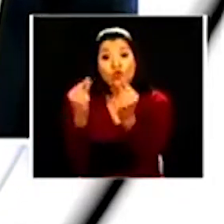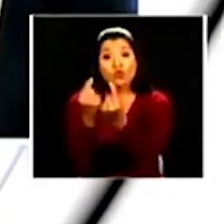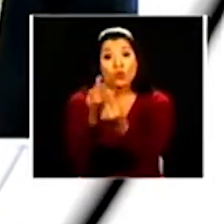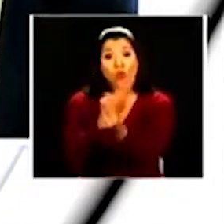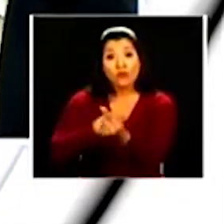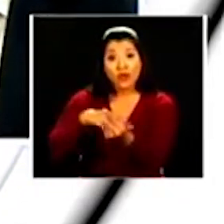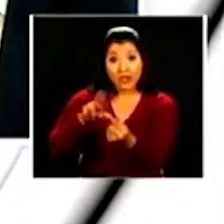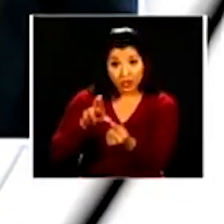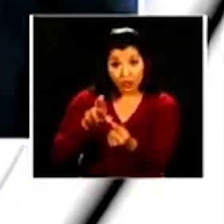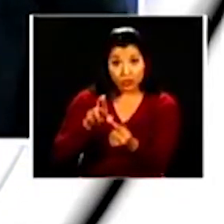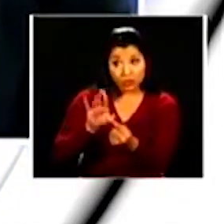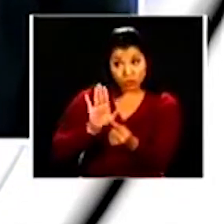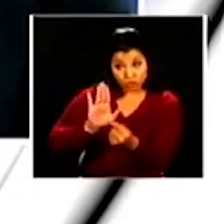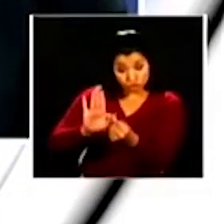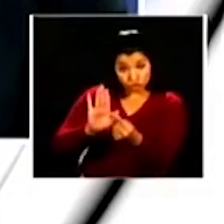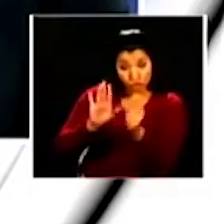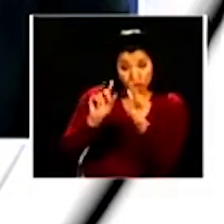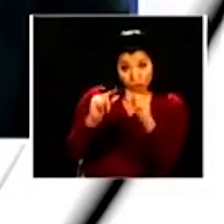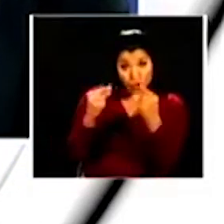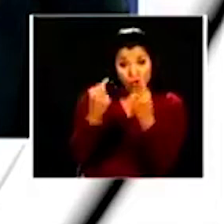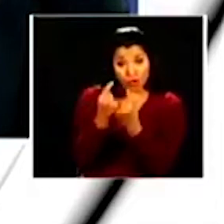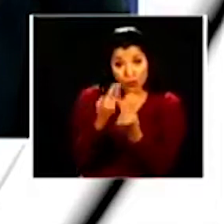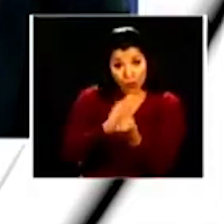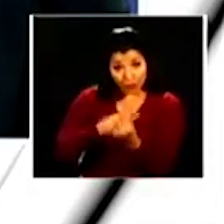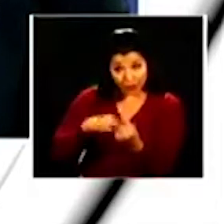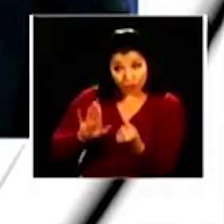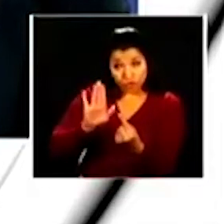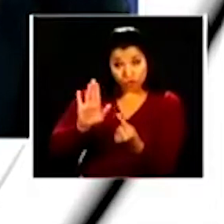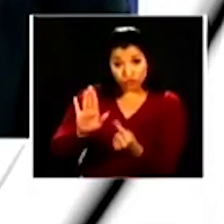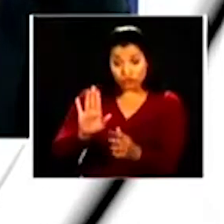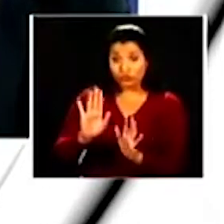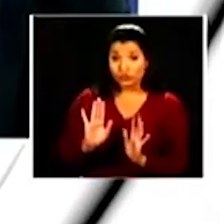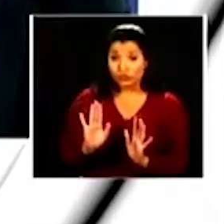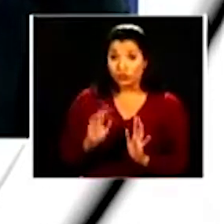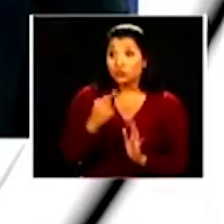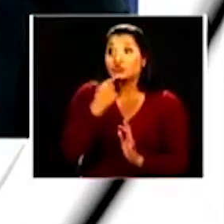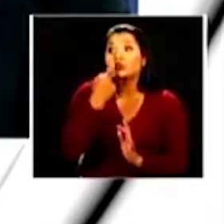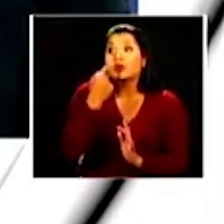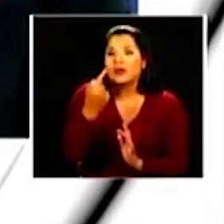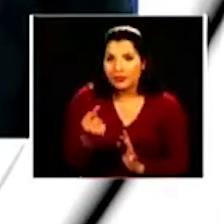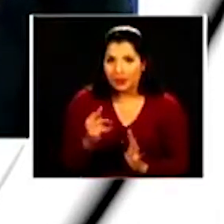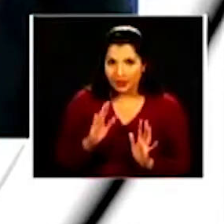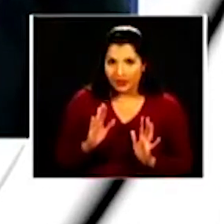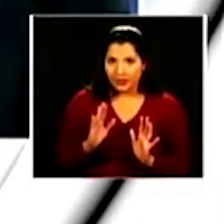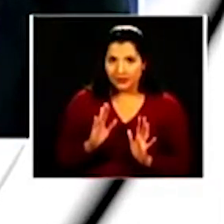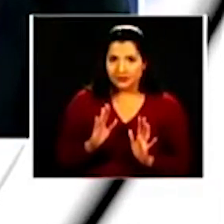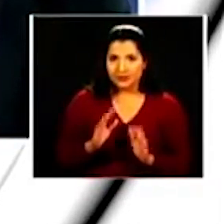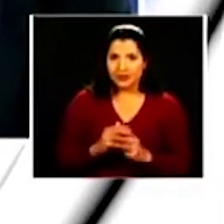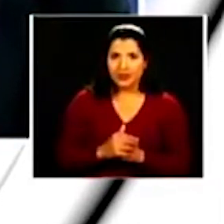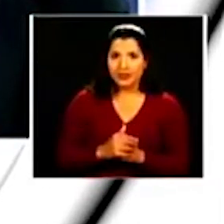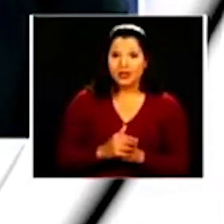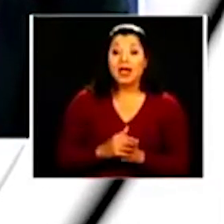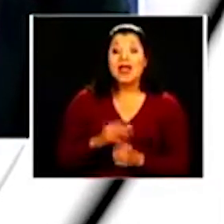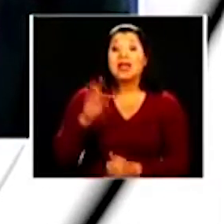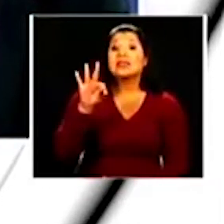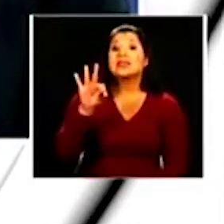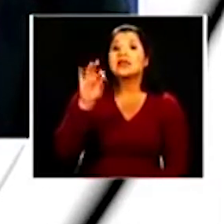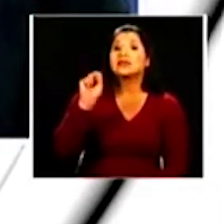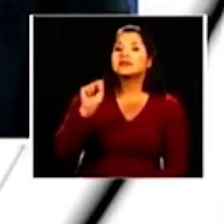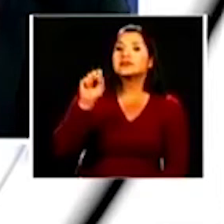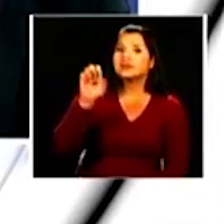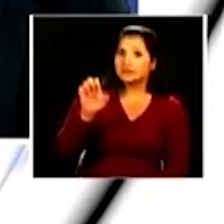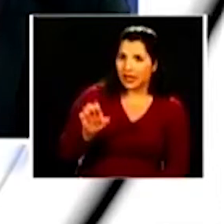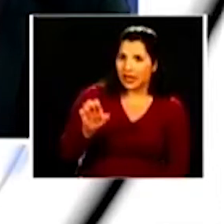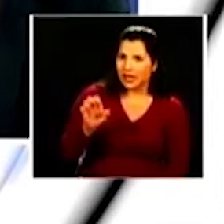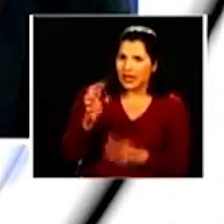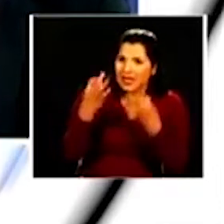usted proviene, en la que usted dice de su propia boca en ese audio que el Tribunal Supremo de Elecciones estaría